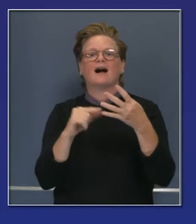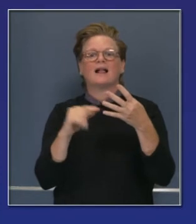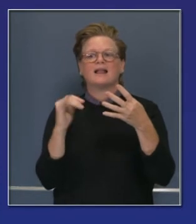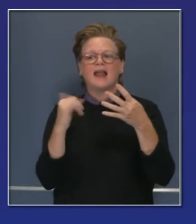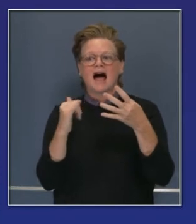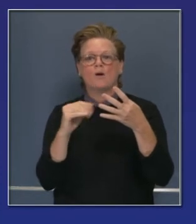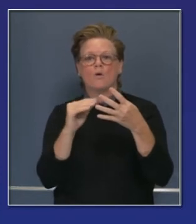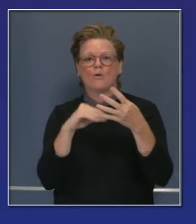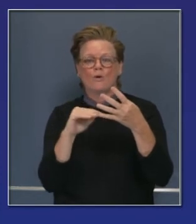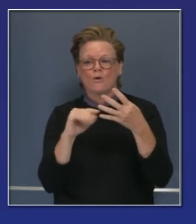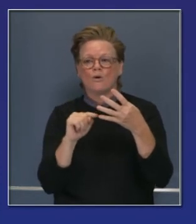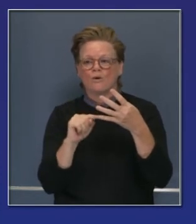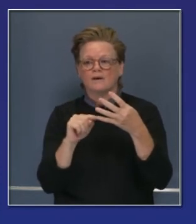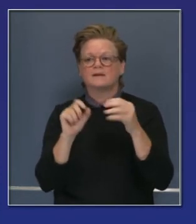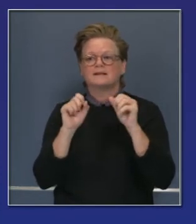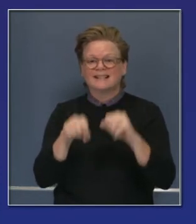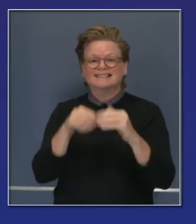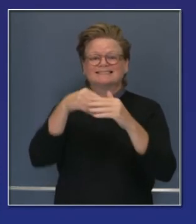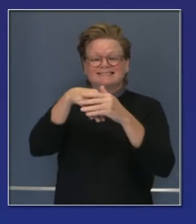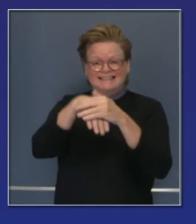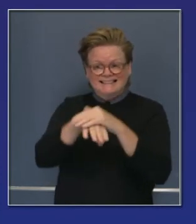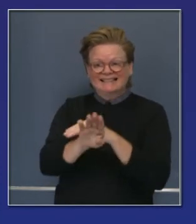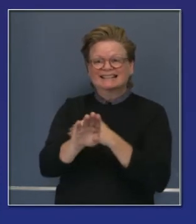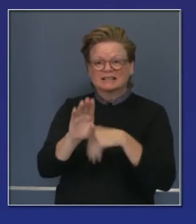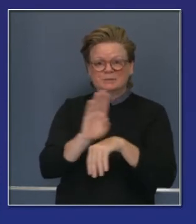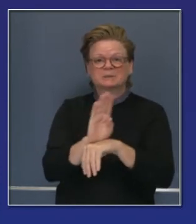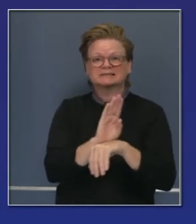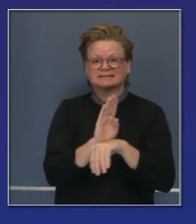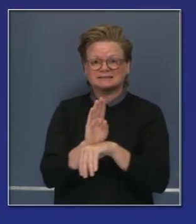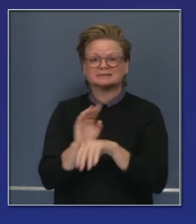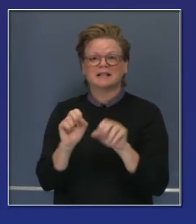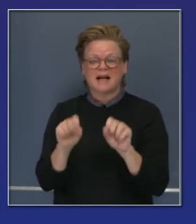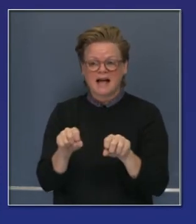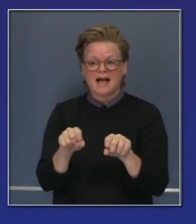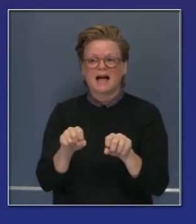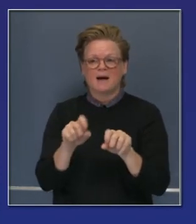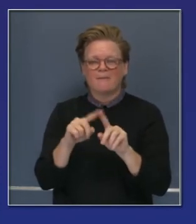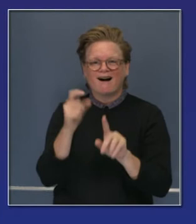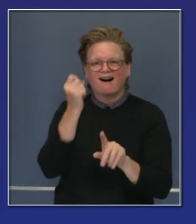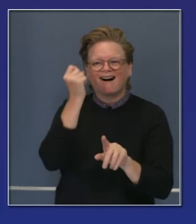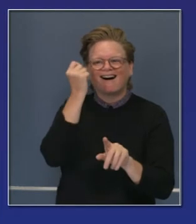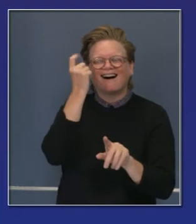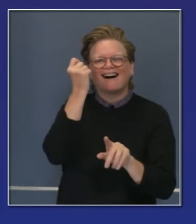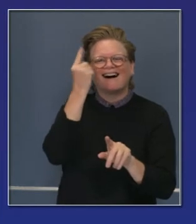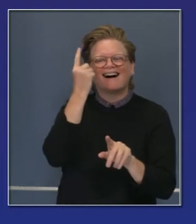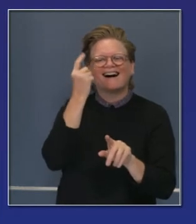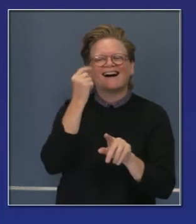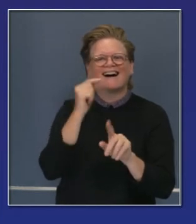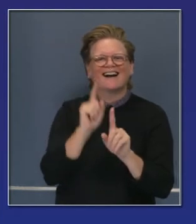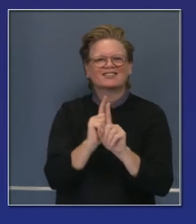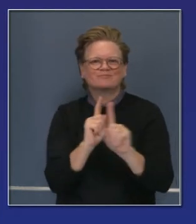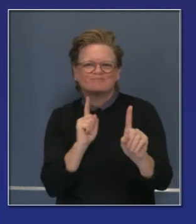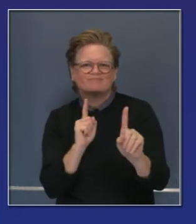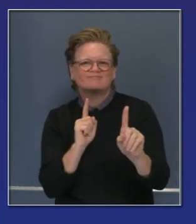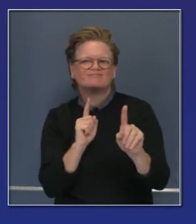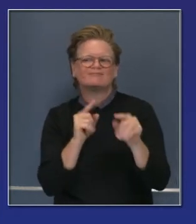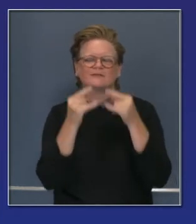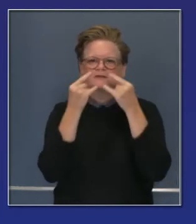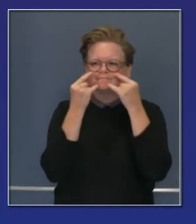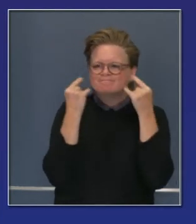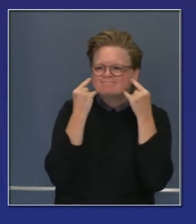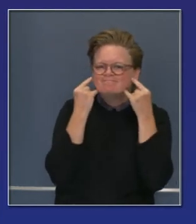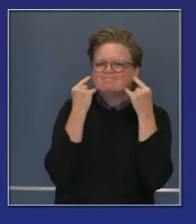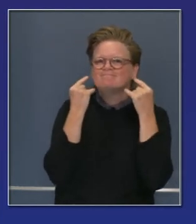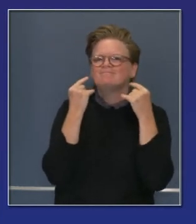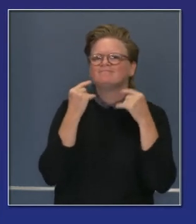actividades en interiores con modificaciones. ¿Y qué son esas modificaciones? Las cosas de las que hemos estado hablando por meses: distanciamiento físico,